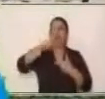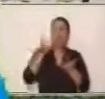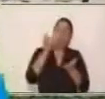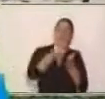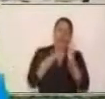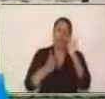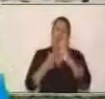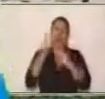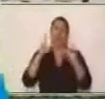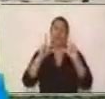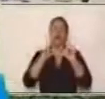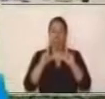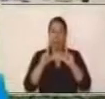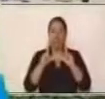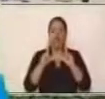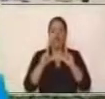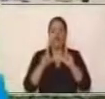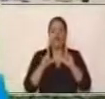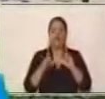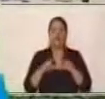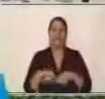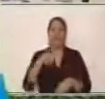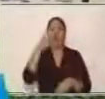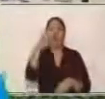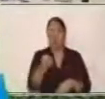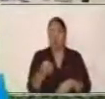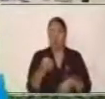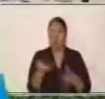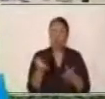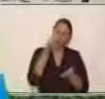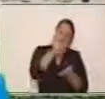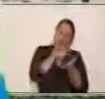Nuevamente doblamos para convertirlo en un triángulo.